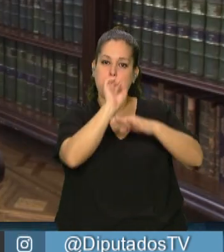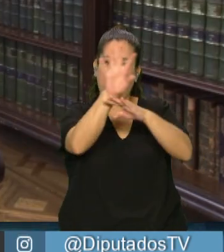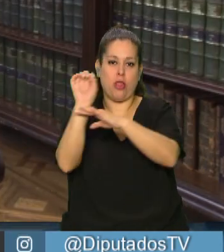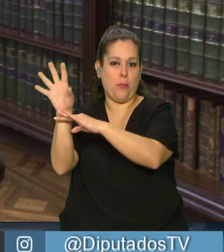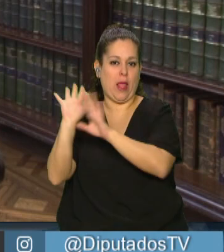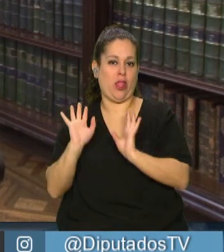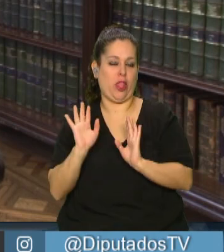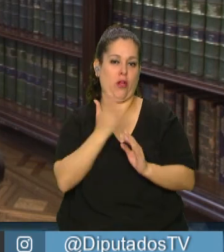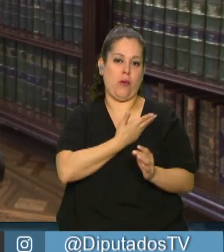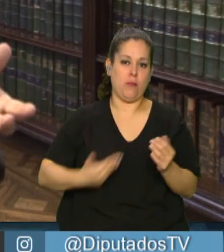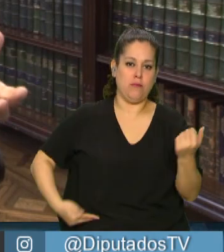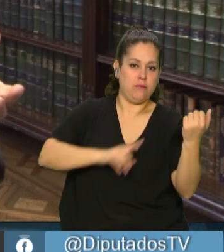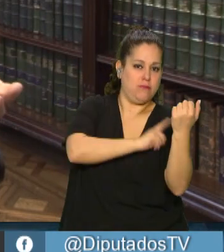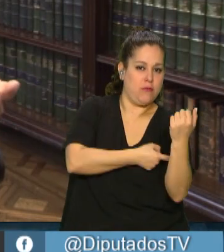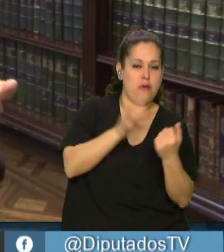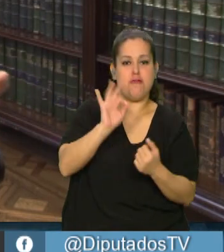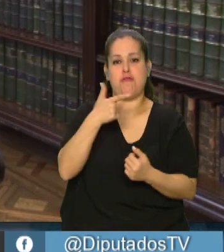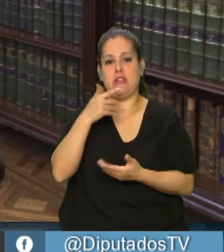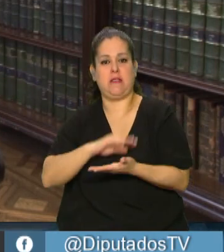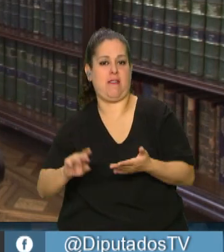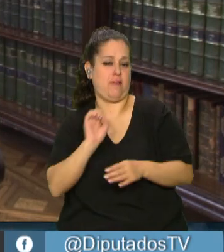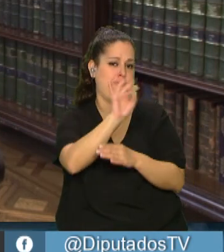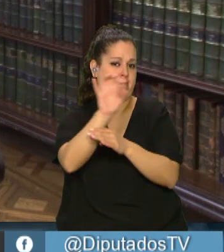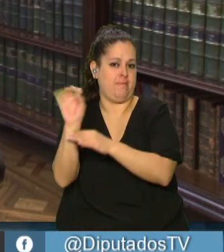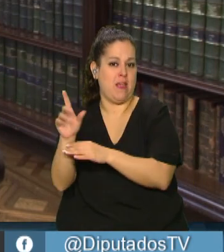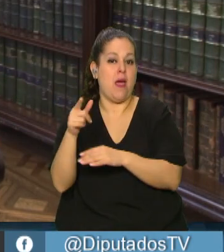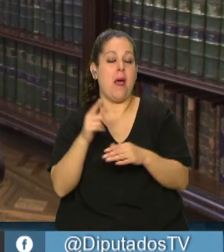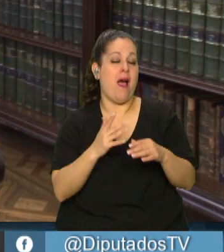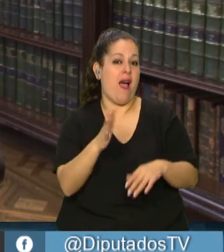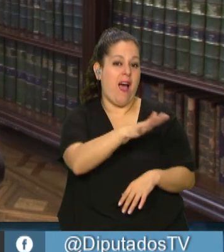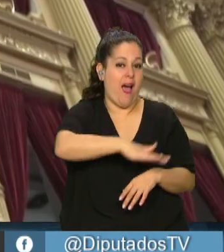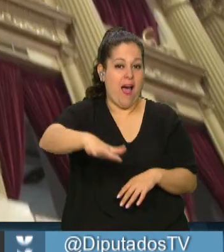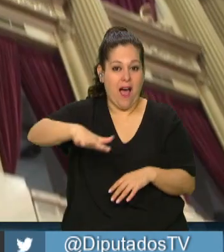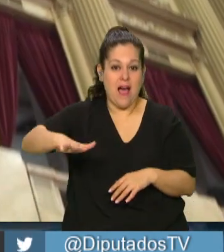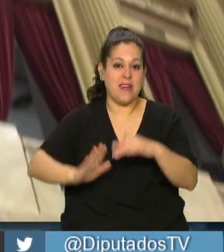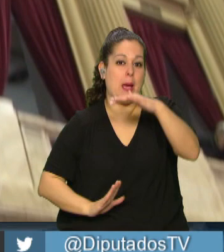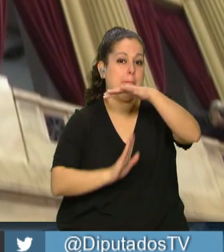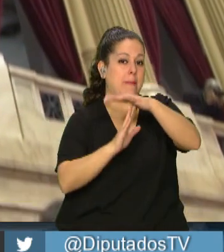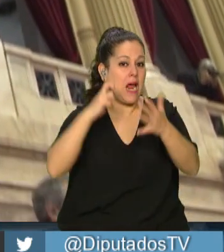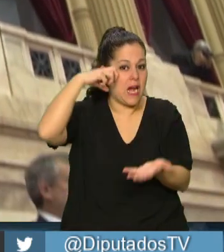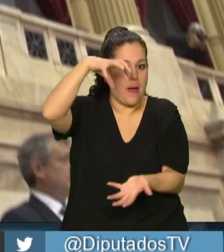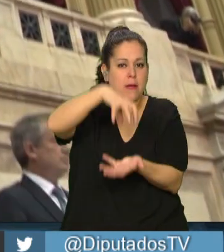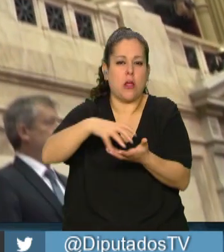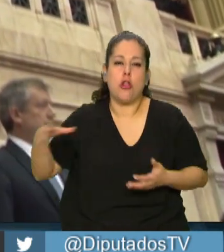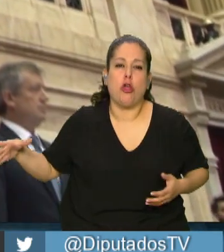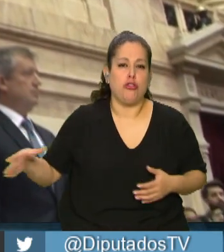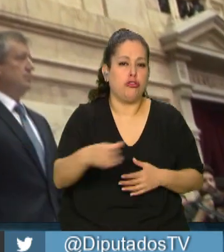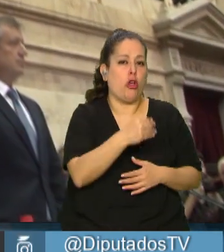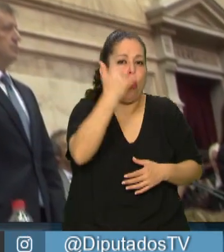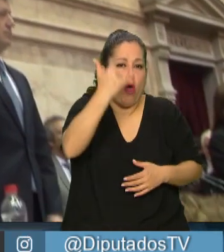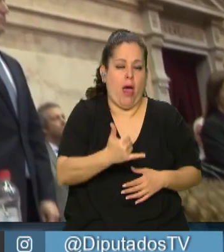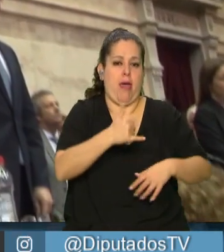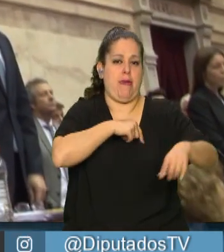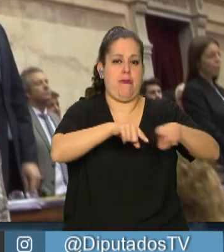las áreas netamente parlamentarias son todo personal de carrera. No hay un solo